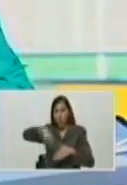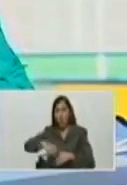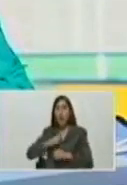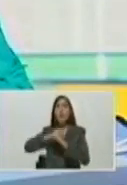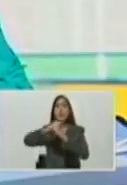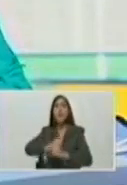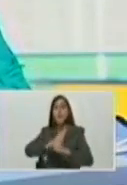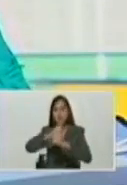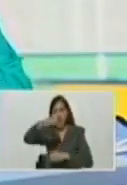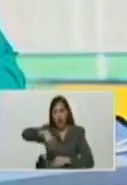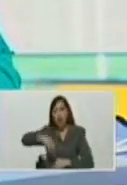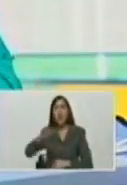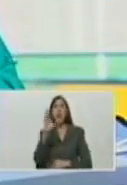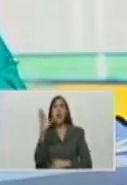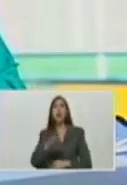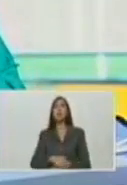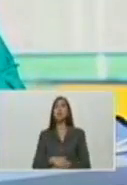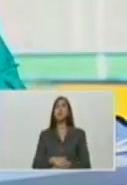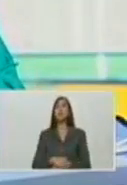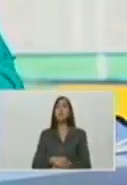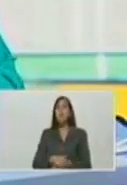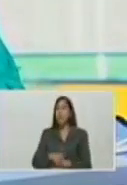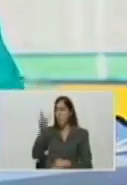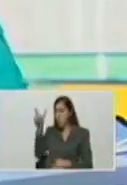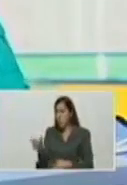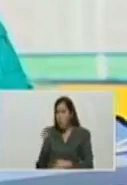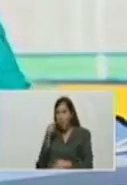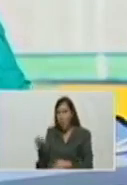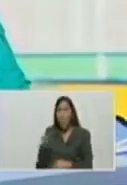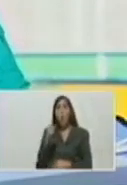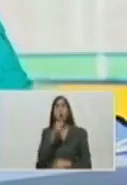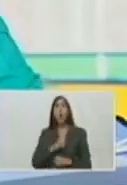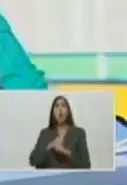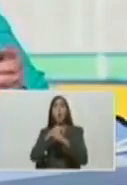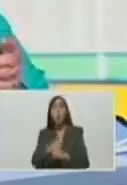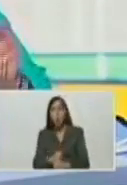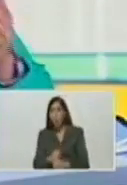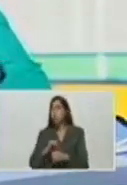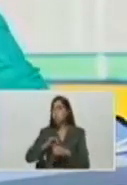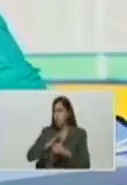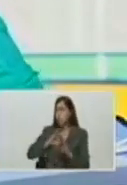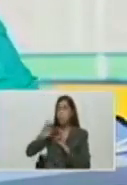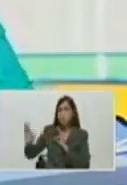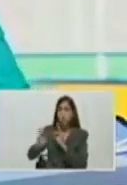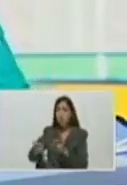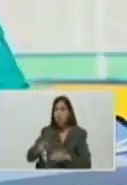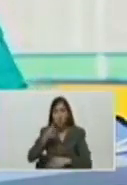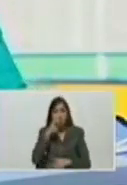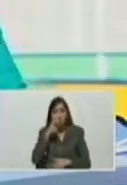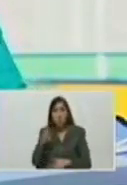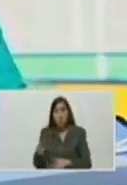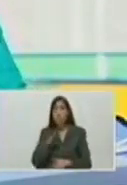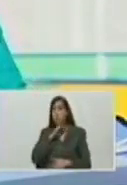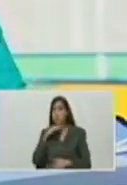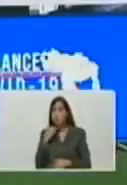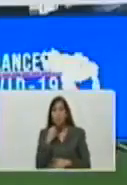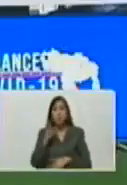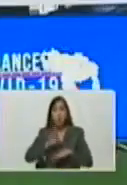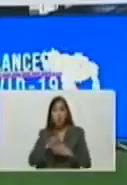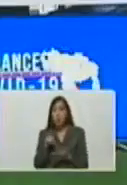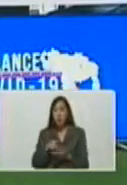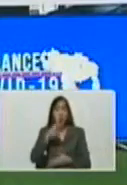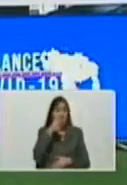¿No? Y ahí ha estado el Potro. El potro inclusive le dio coronavirus por estar supervisando ese puesto de